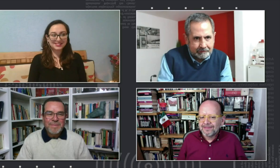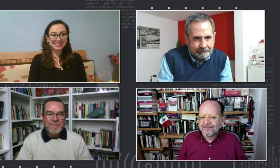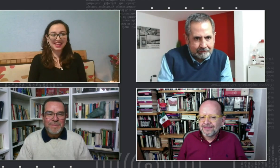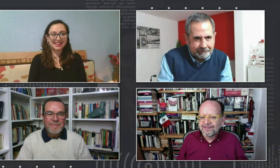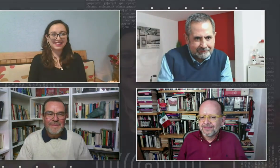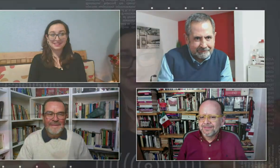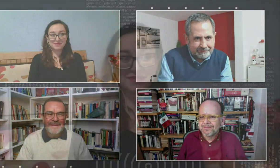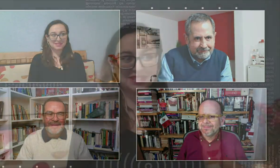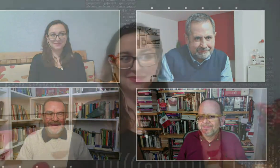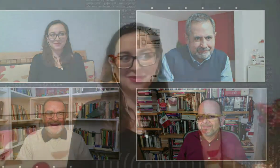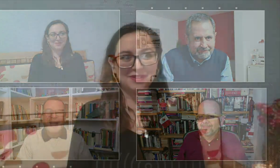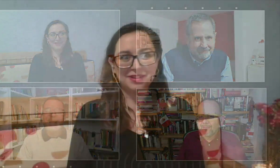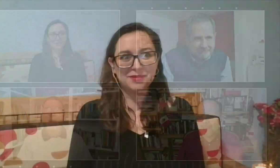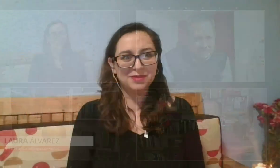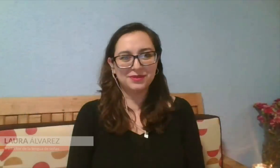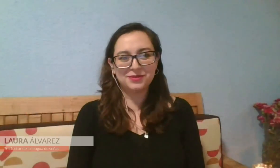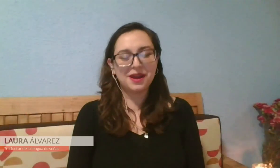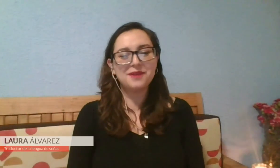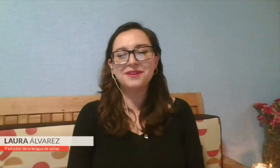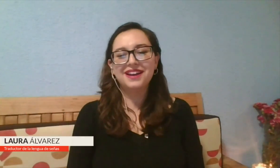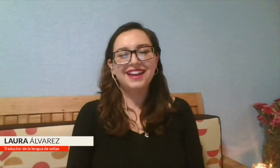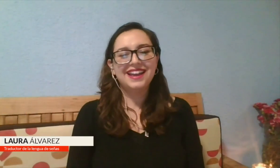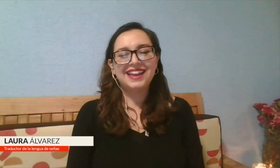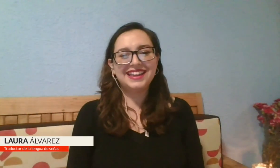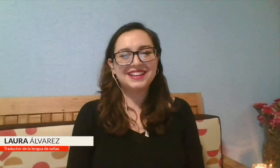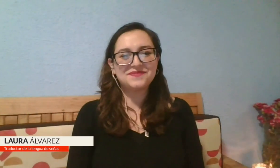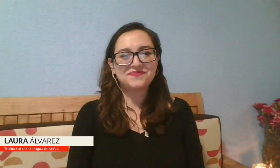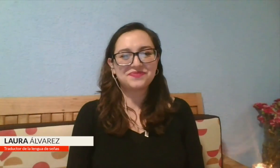desmañanadas, eso sí, de principio fue como, wow.